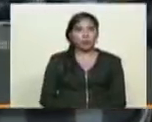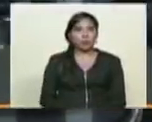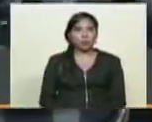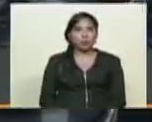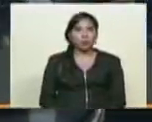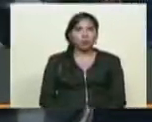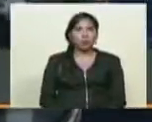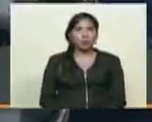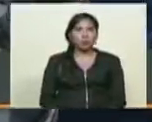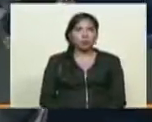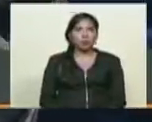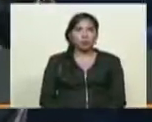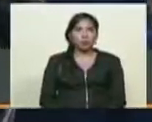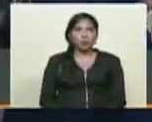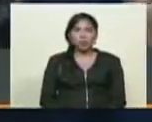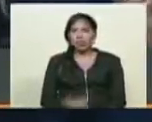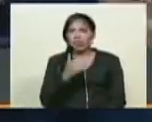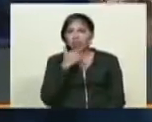Nada sustituye...